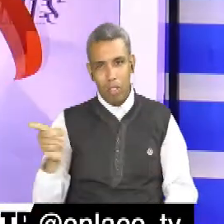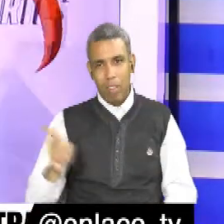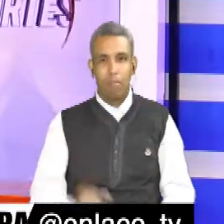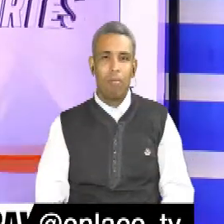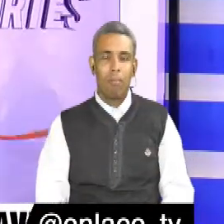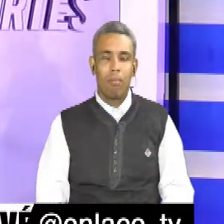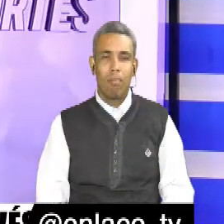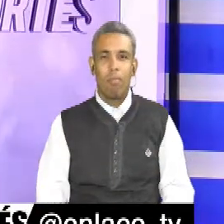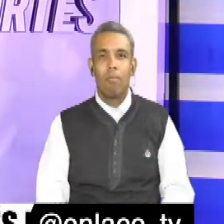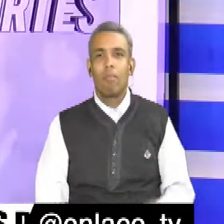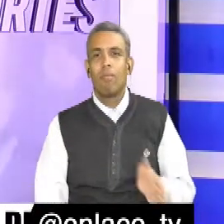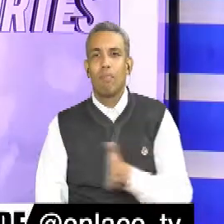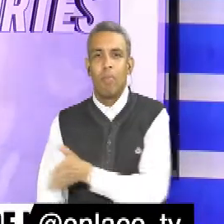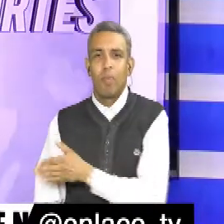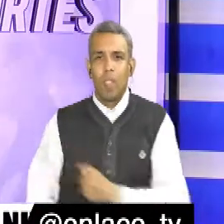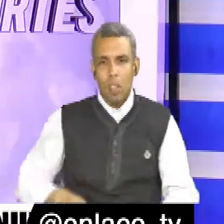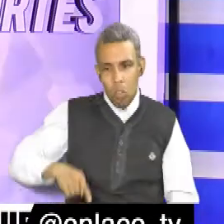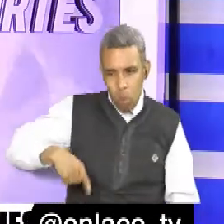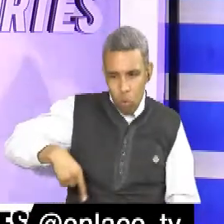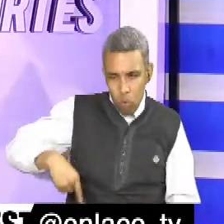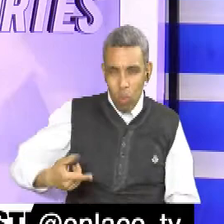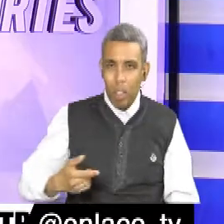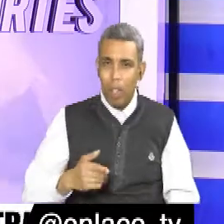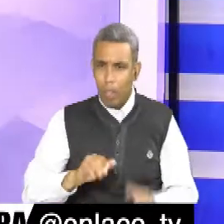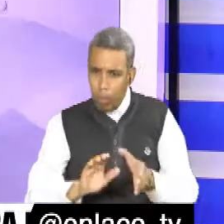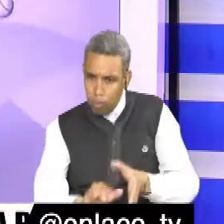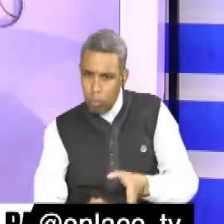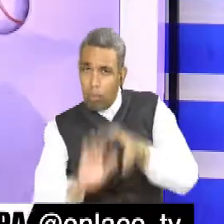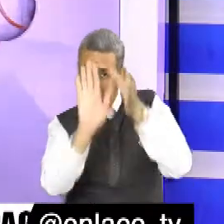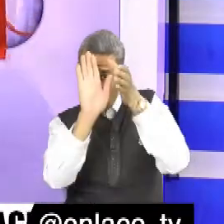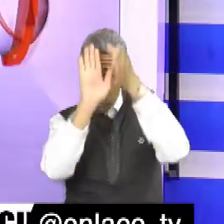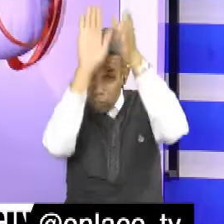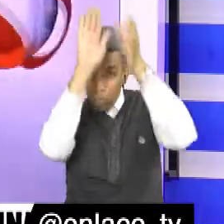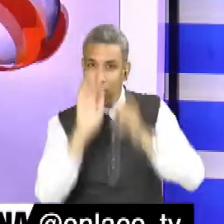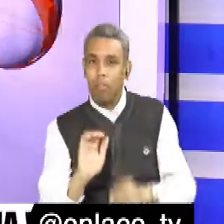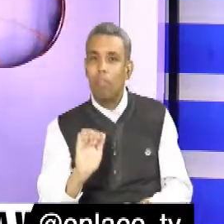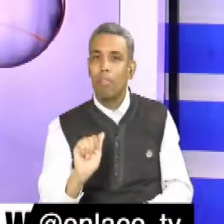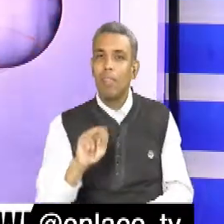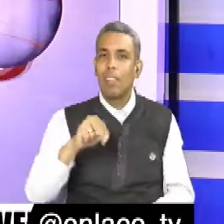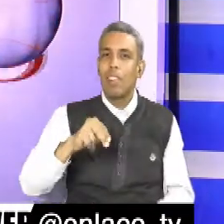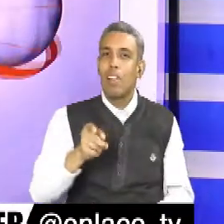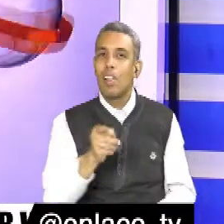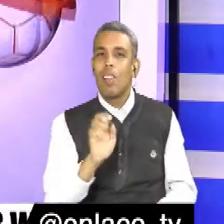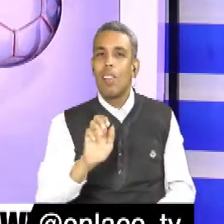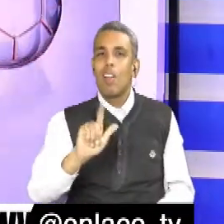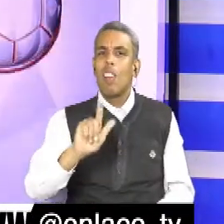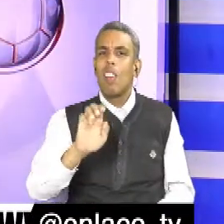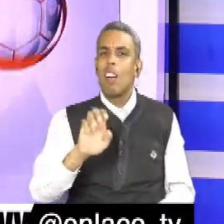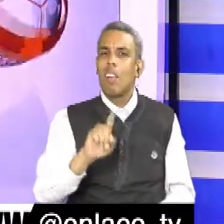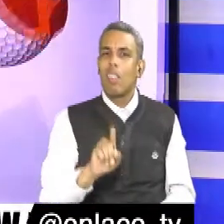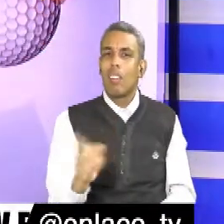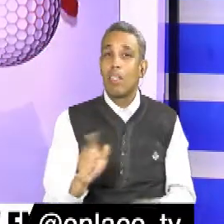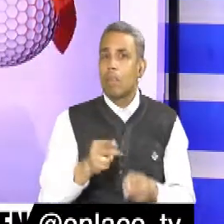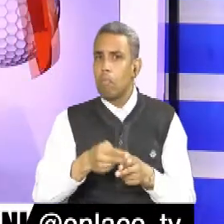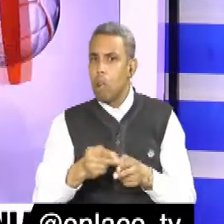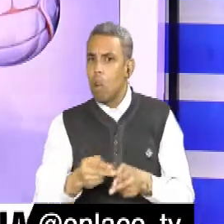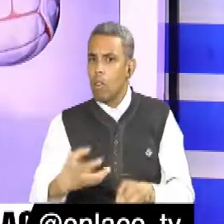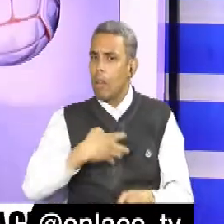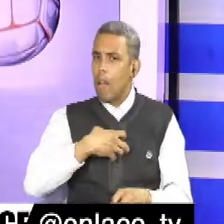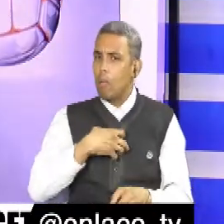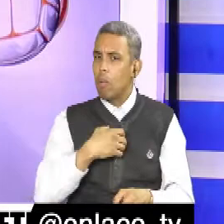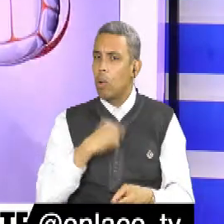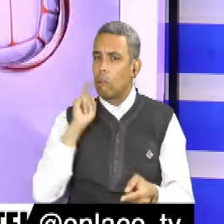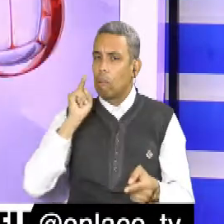Y la Escuela de Baloncesto Los Ángeles continúa con su proceso de preparación para enfrentar nuevos retos, nuevos campeonatos nacionales